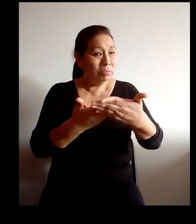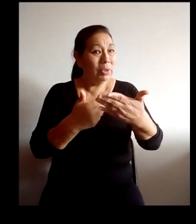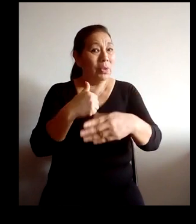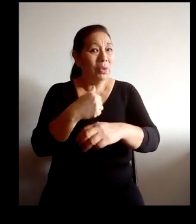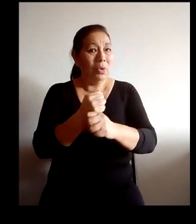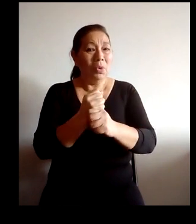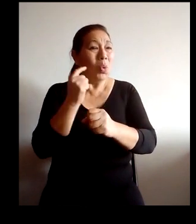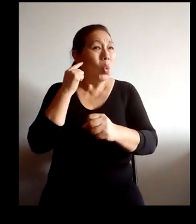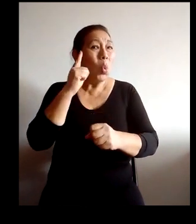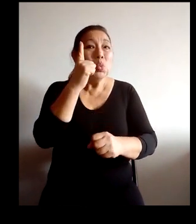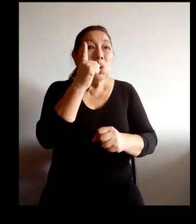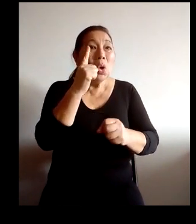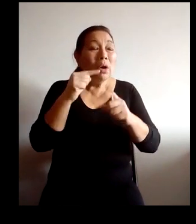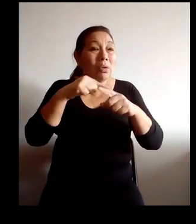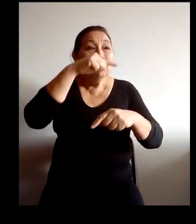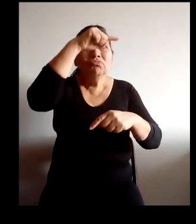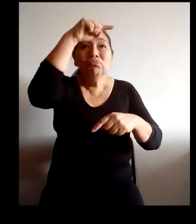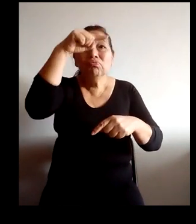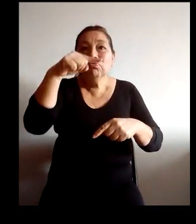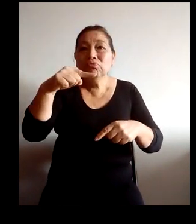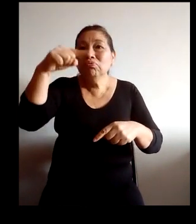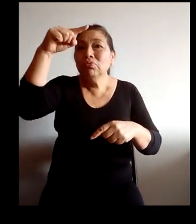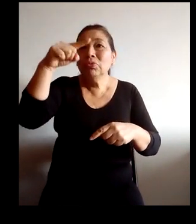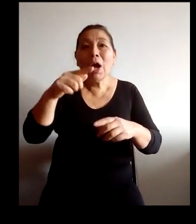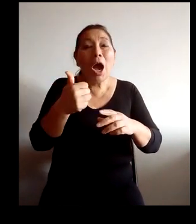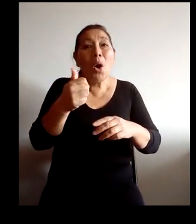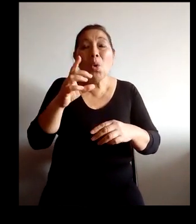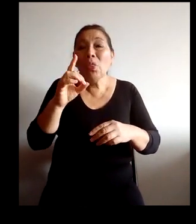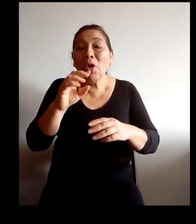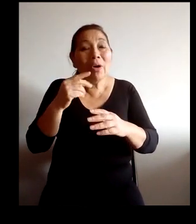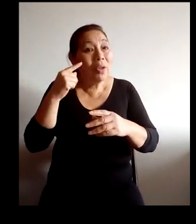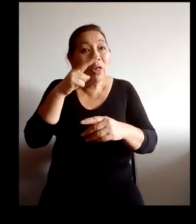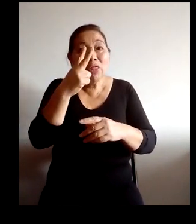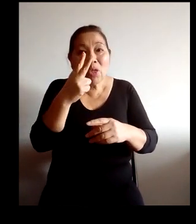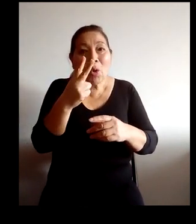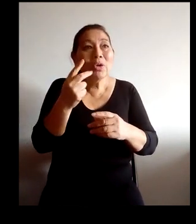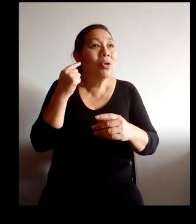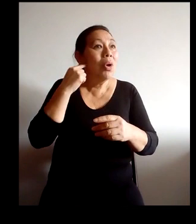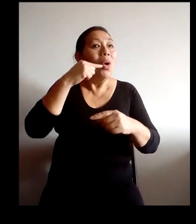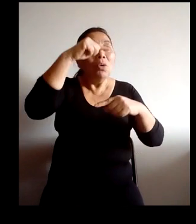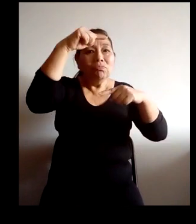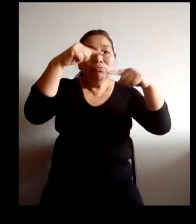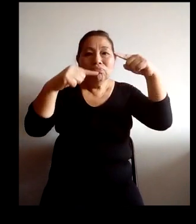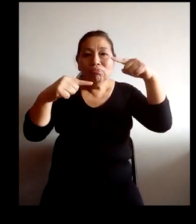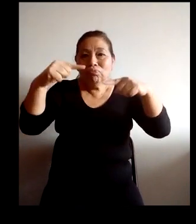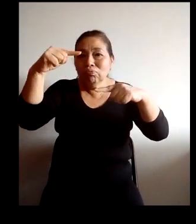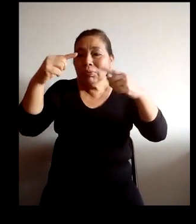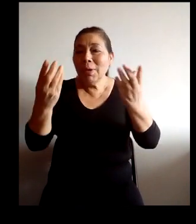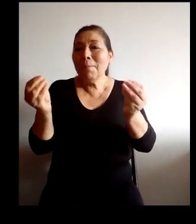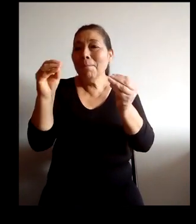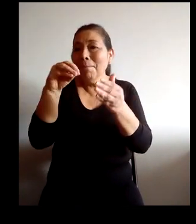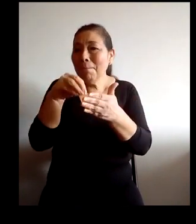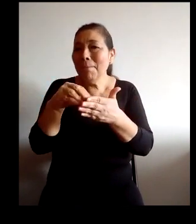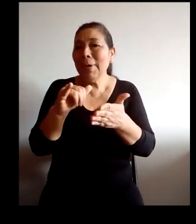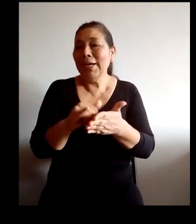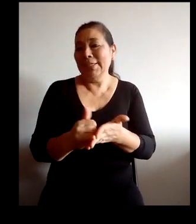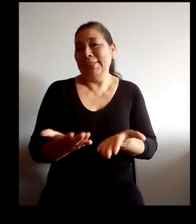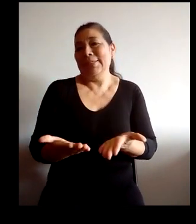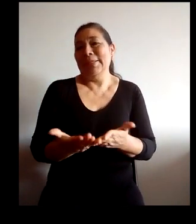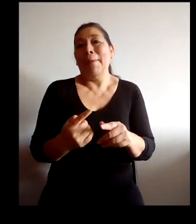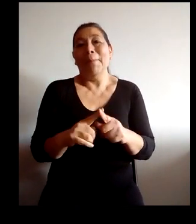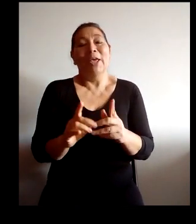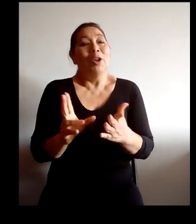audiometrías más los estudios potenciales evocados, y en el presente caso los médicos han practicado un solo